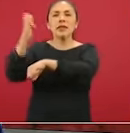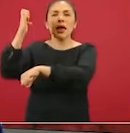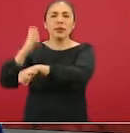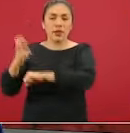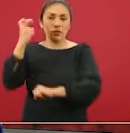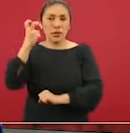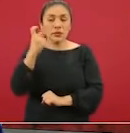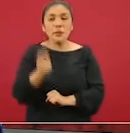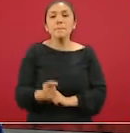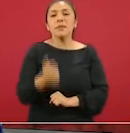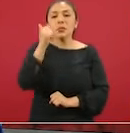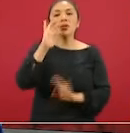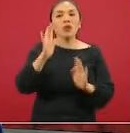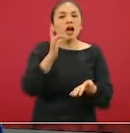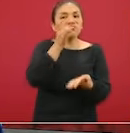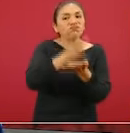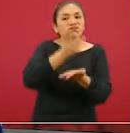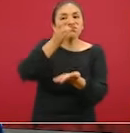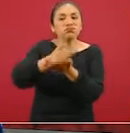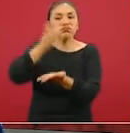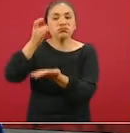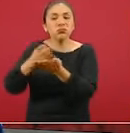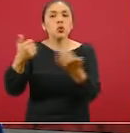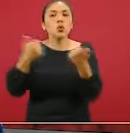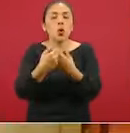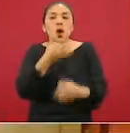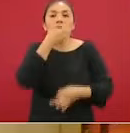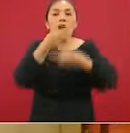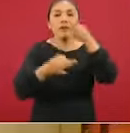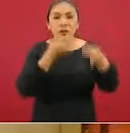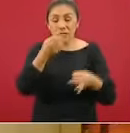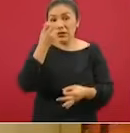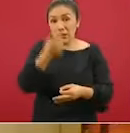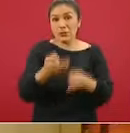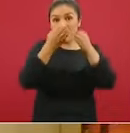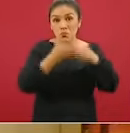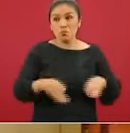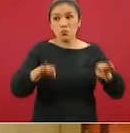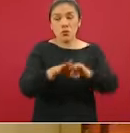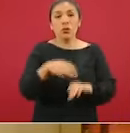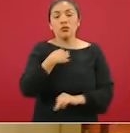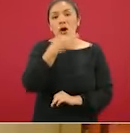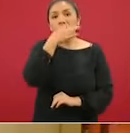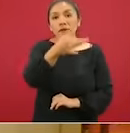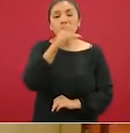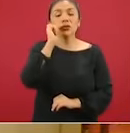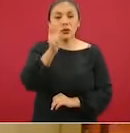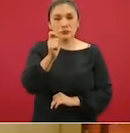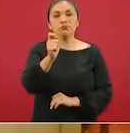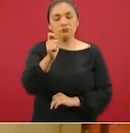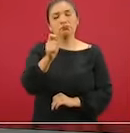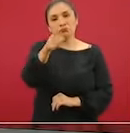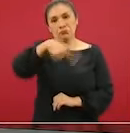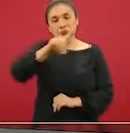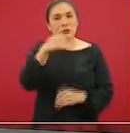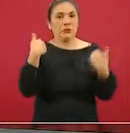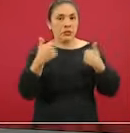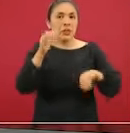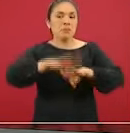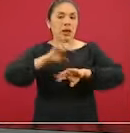momento los ha detectado y los ha notificado. Aquí es importante mencionar y dejarlo también muy